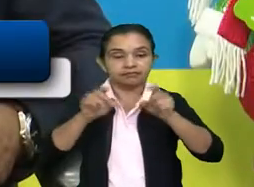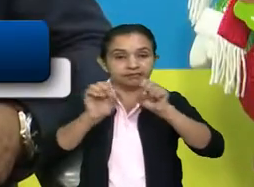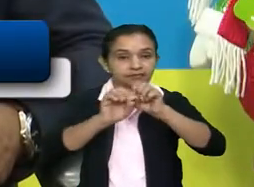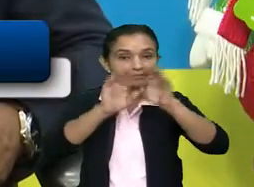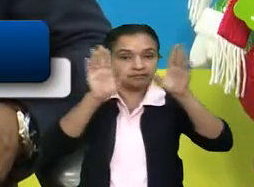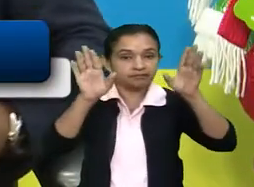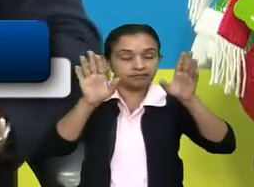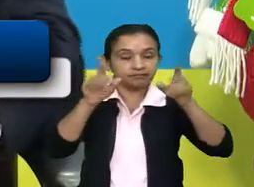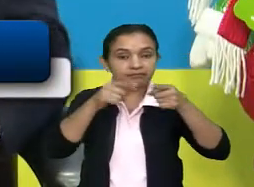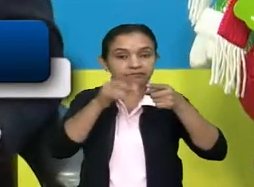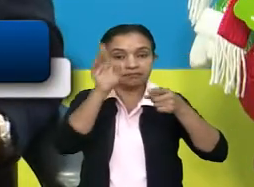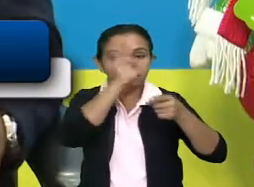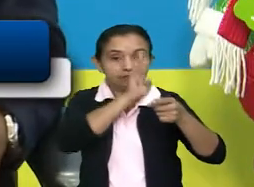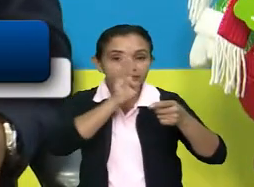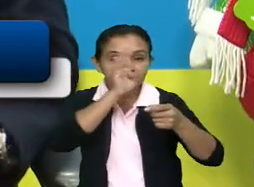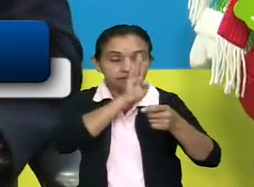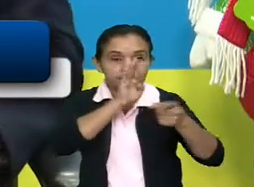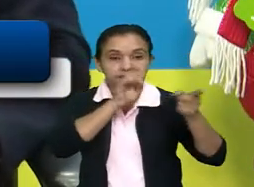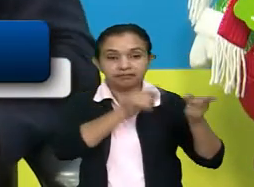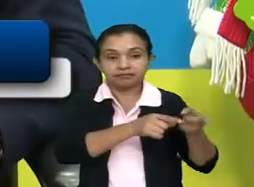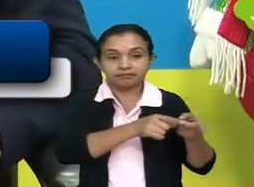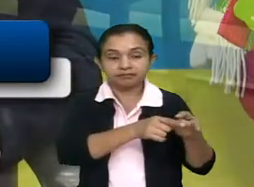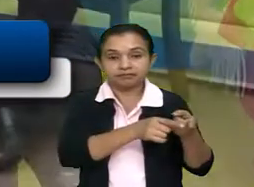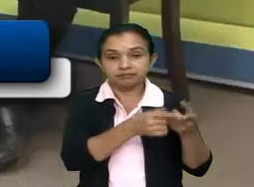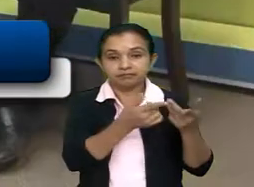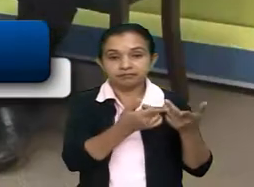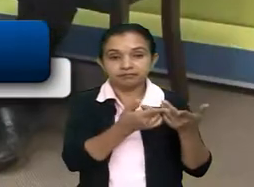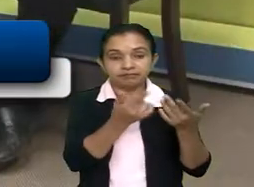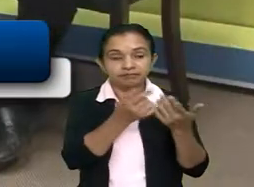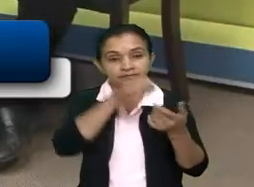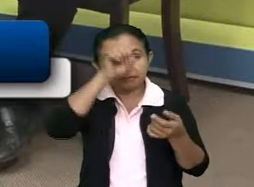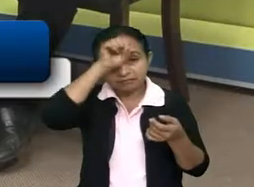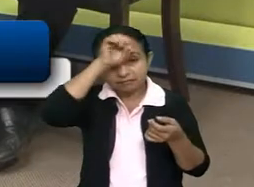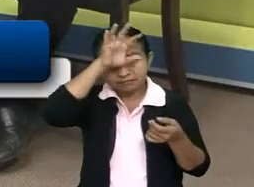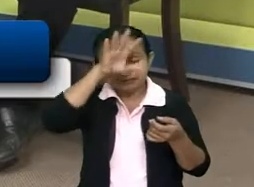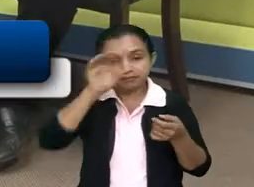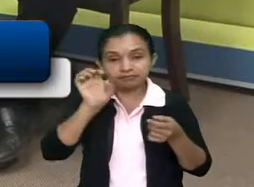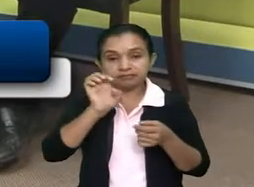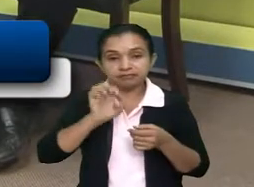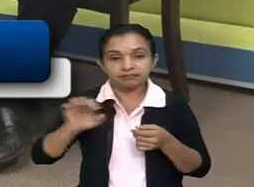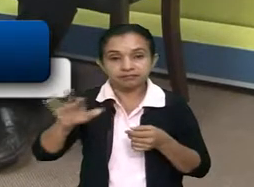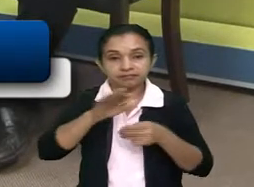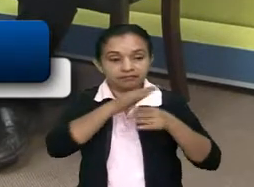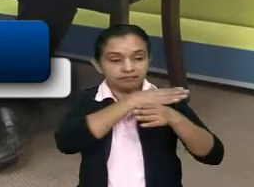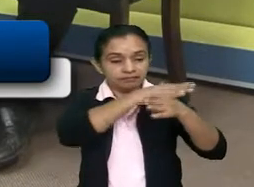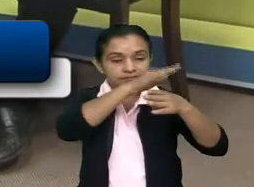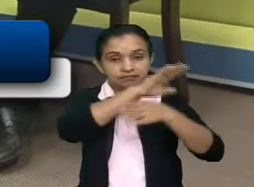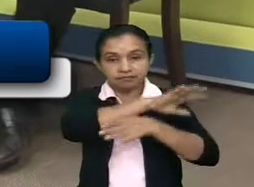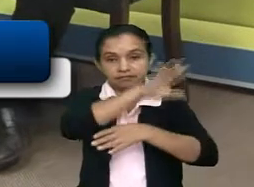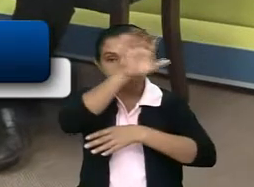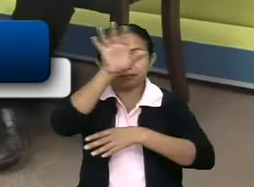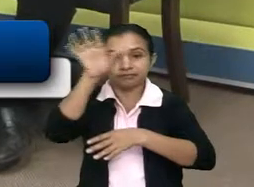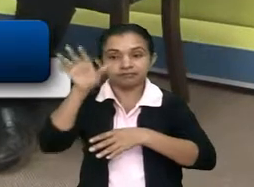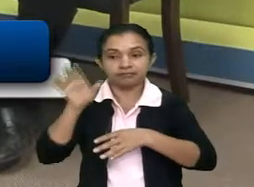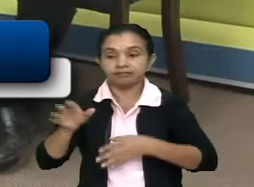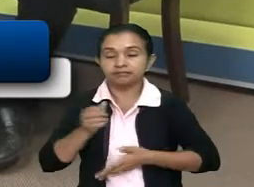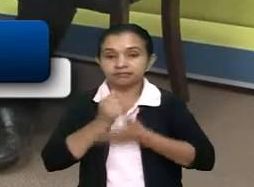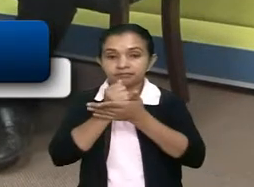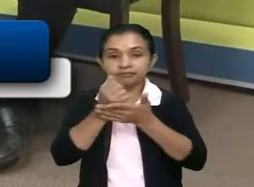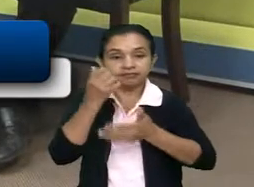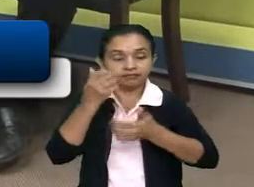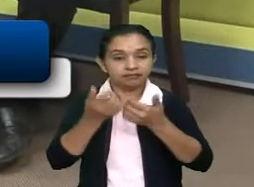también puede ser la necesita en bluefields o en el triángulo minero en este link nosotros vamos a resolver de alguna forma de esa situación